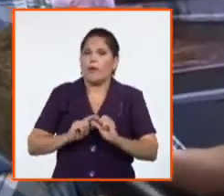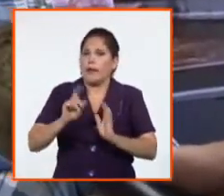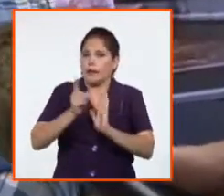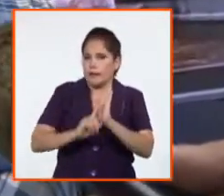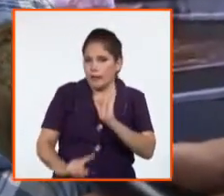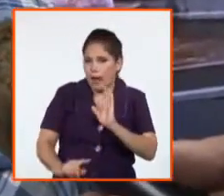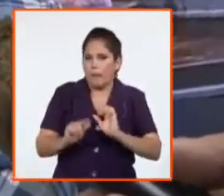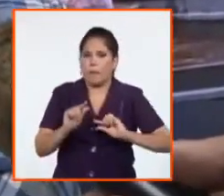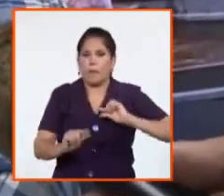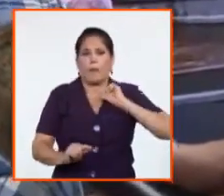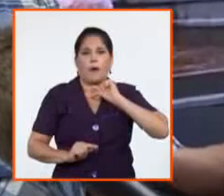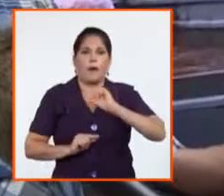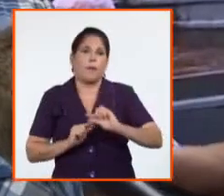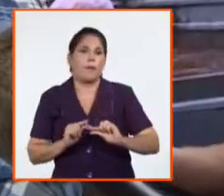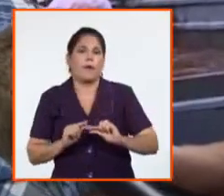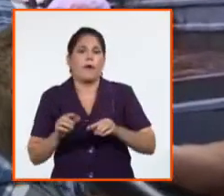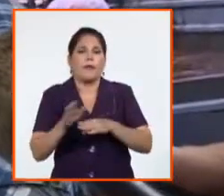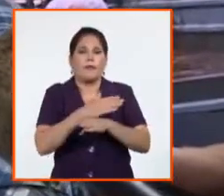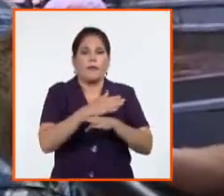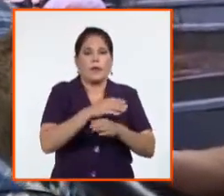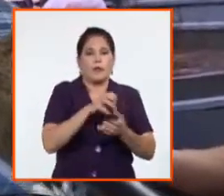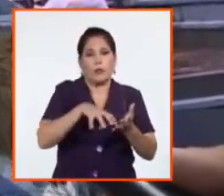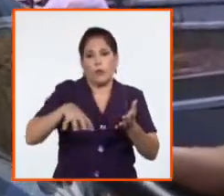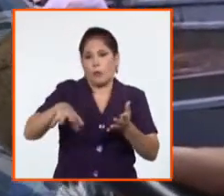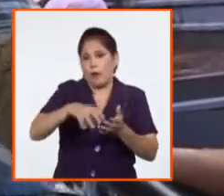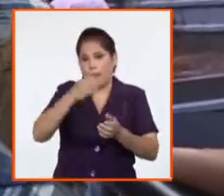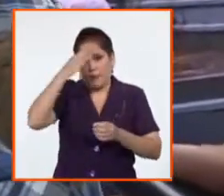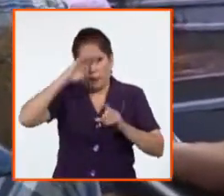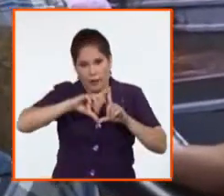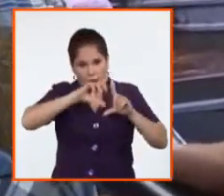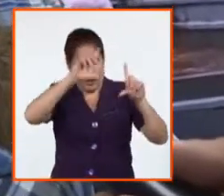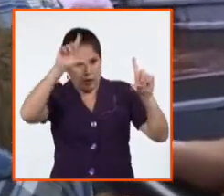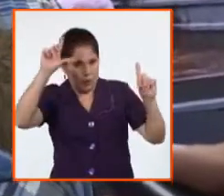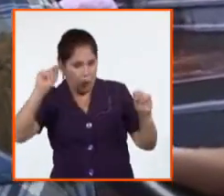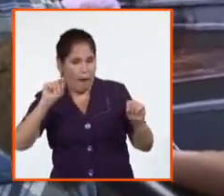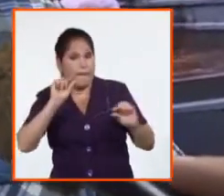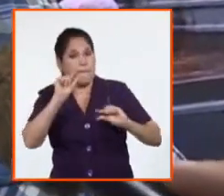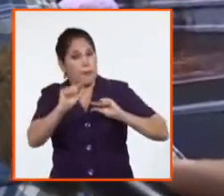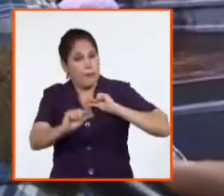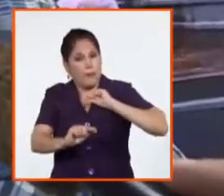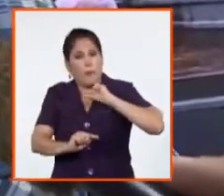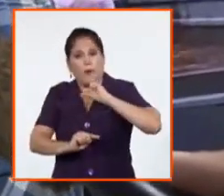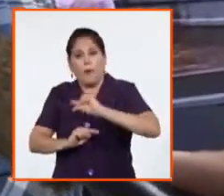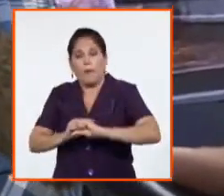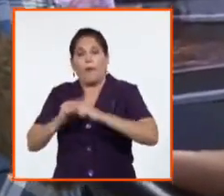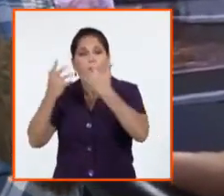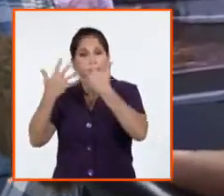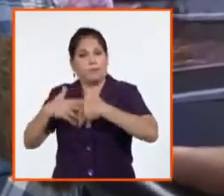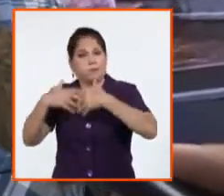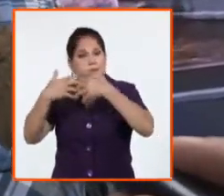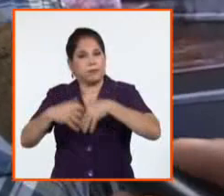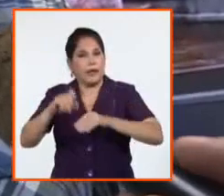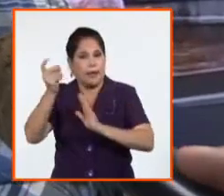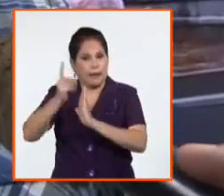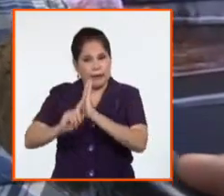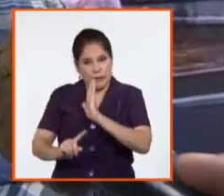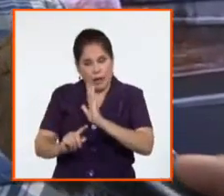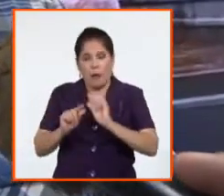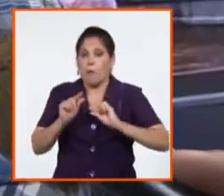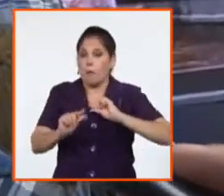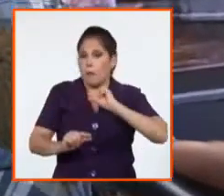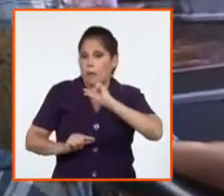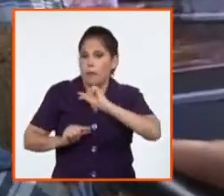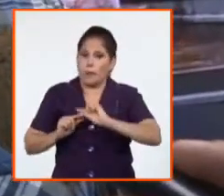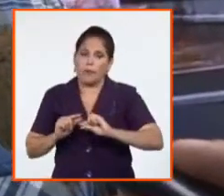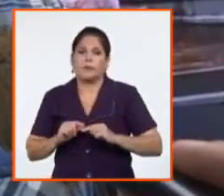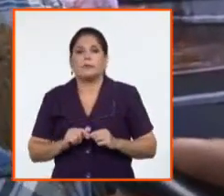los microsistemas en las distintas regiones del país, de manera tal que se le pueda llegar a las plantas termoeléctricas con tensión, o sea,